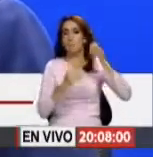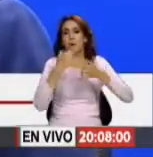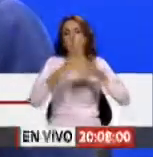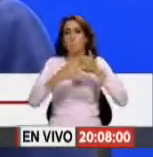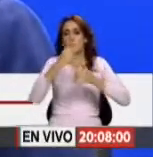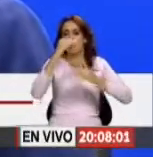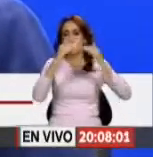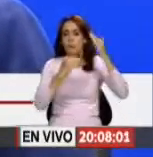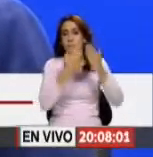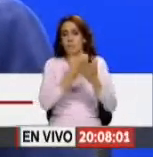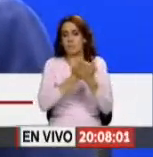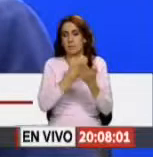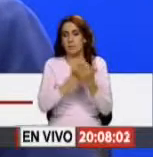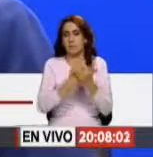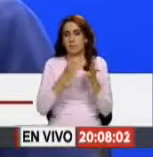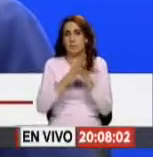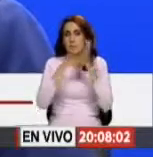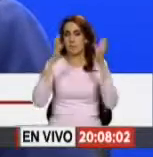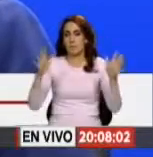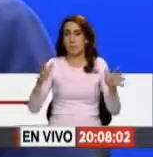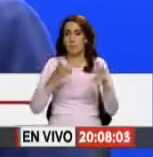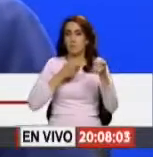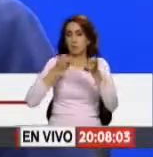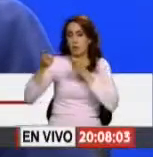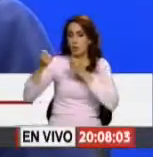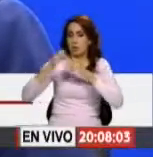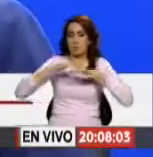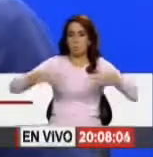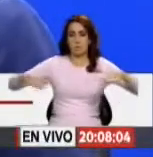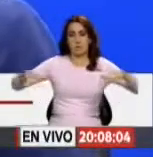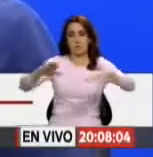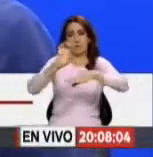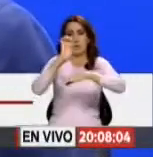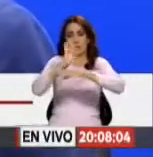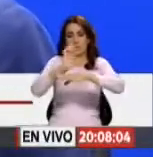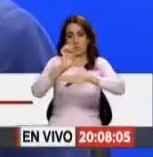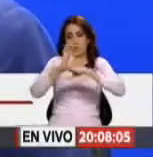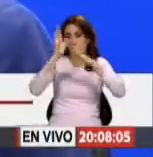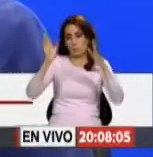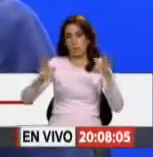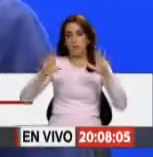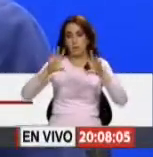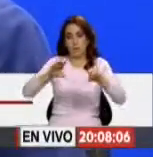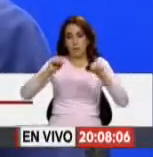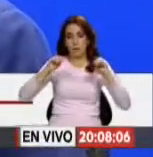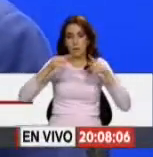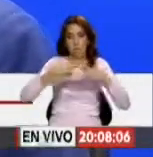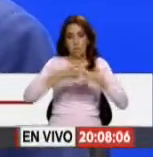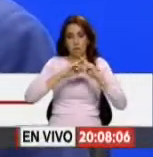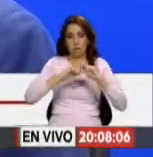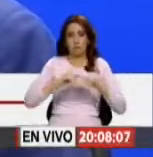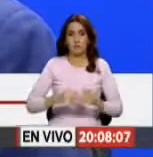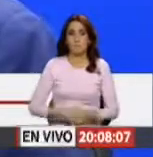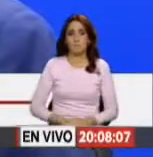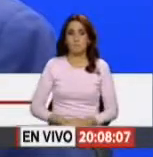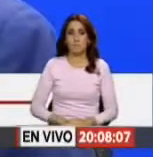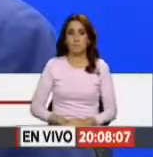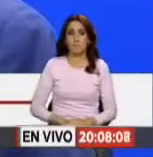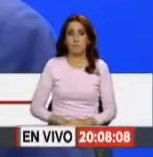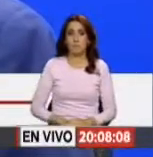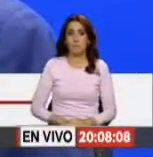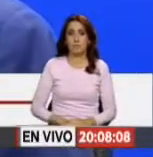los sistemas financieros y de los multilaterales, que son los que nos permiten a los ecuatorianos acceder a créditos en condiciones normales.